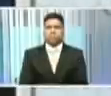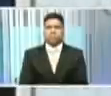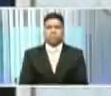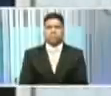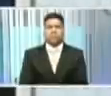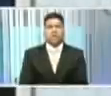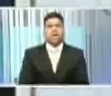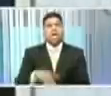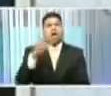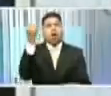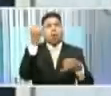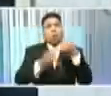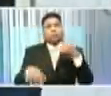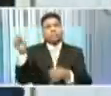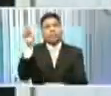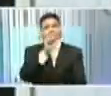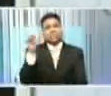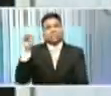que en las últimas semanas